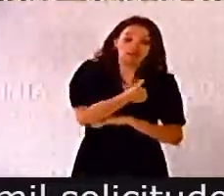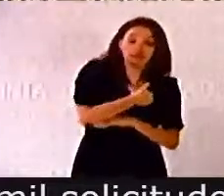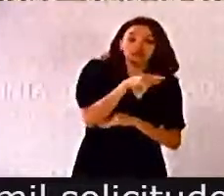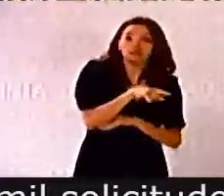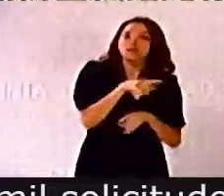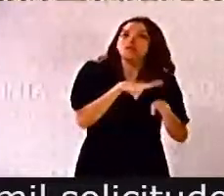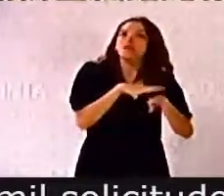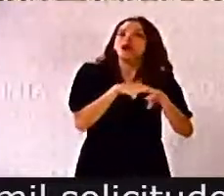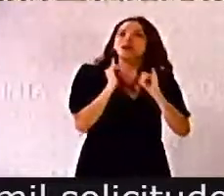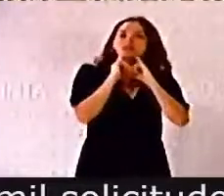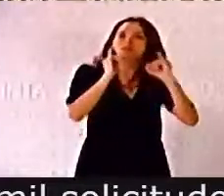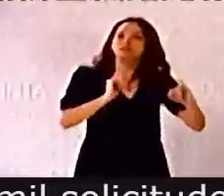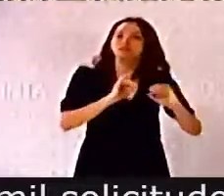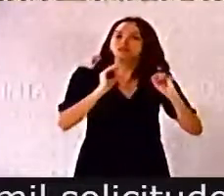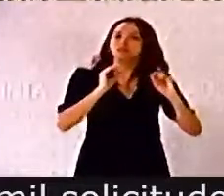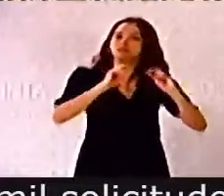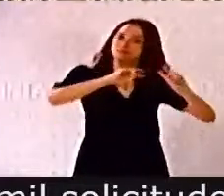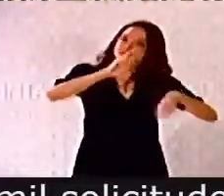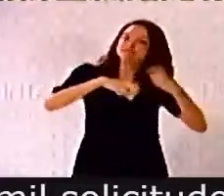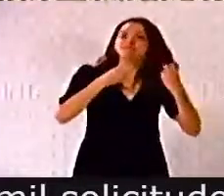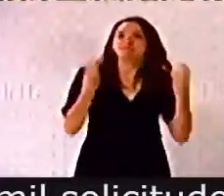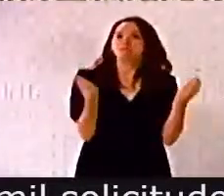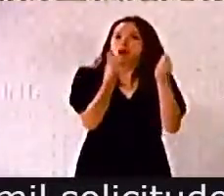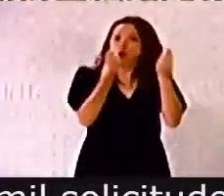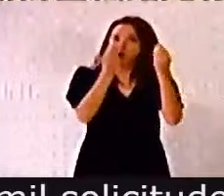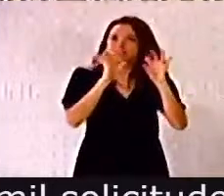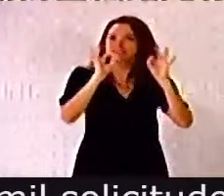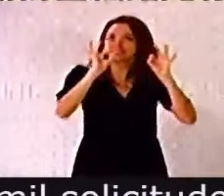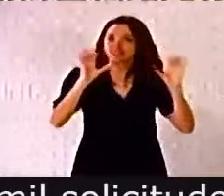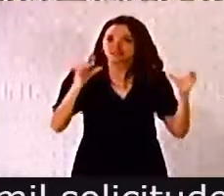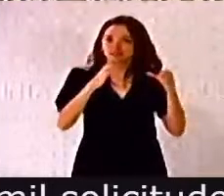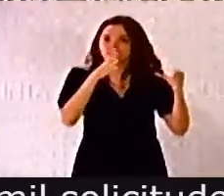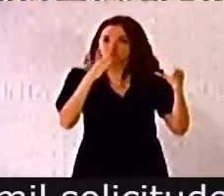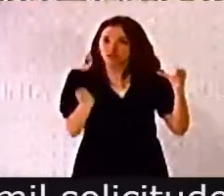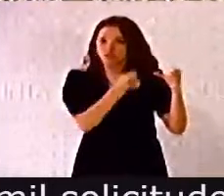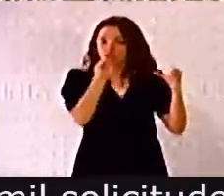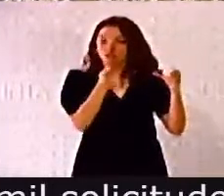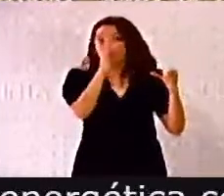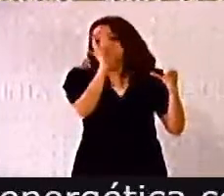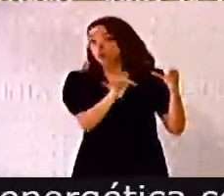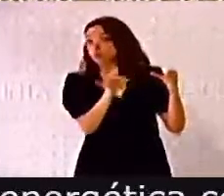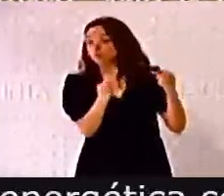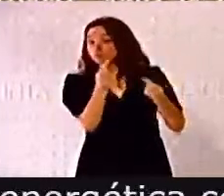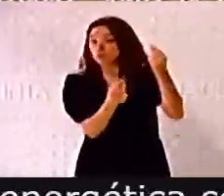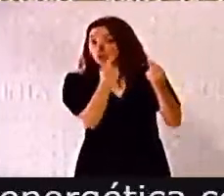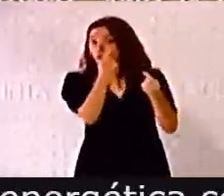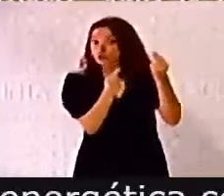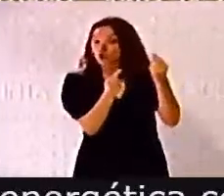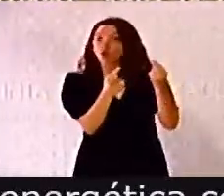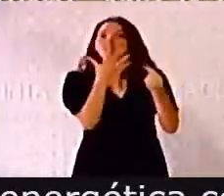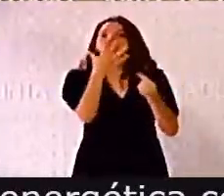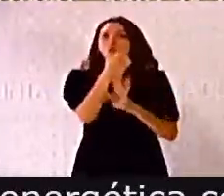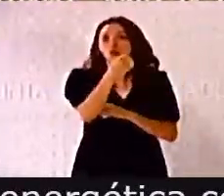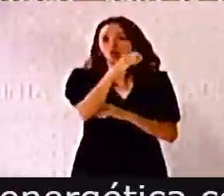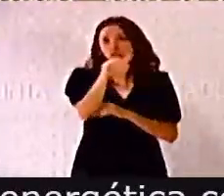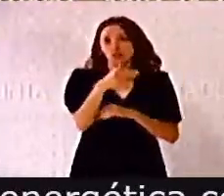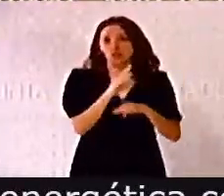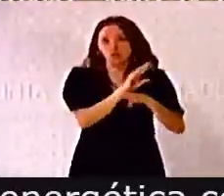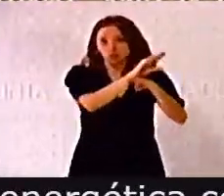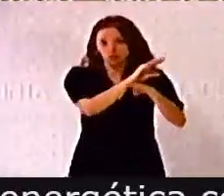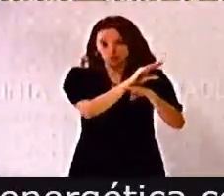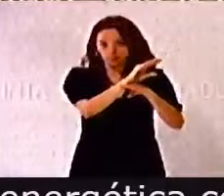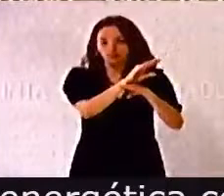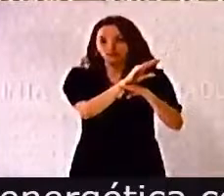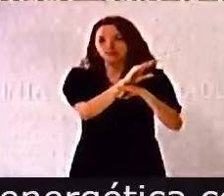la eficiencia energética de las comunidades de regantes, con un presupuesto de 5 millones de euros, estimándose la actuación